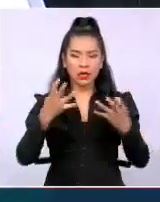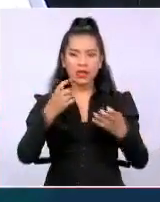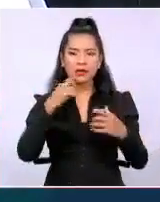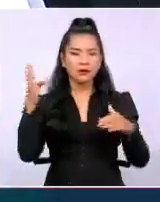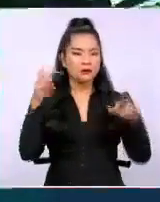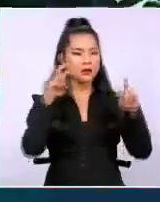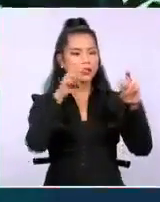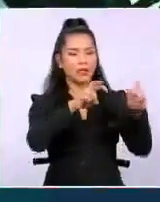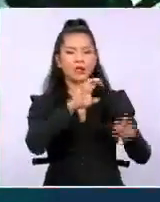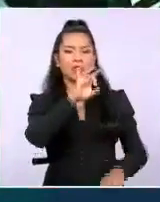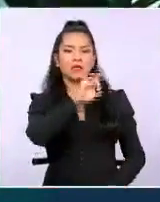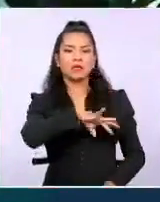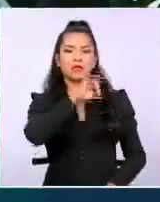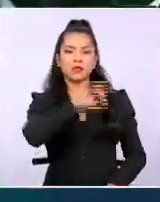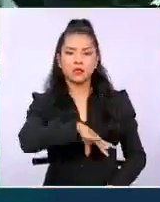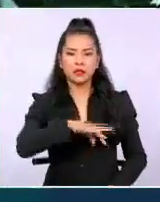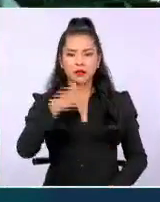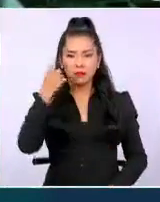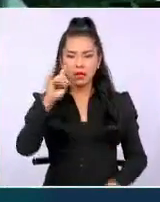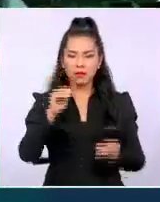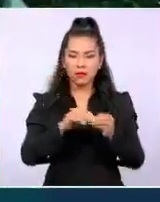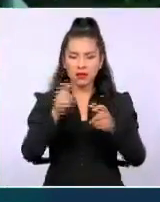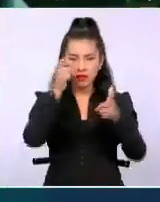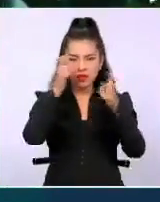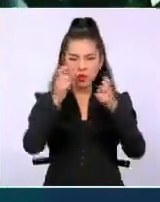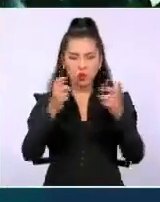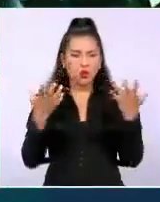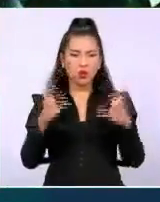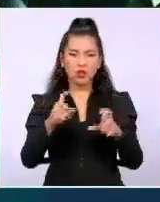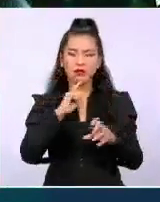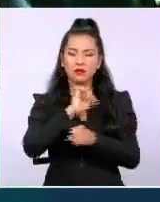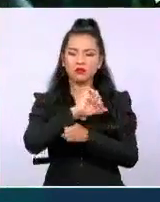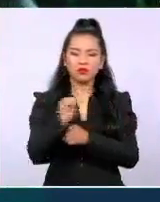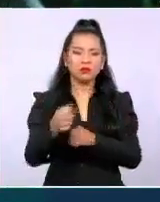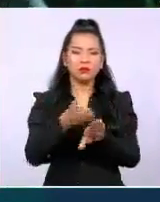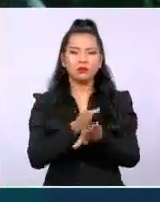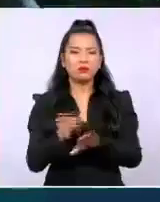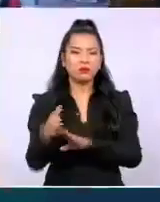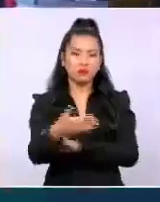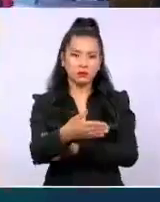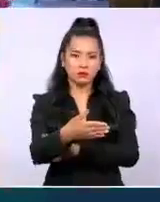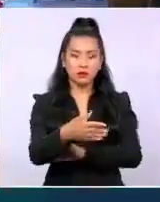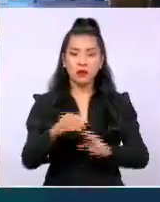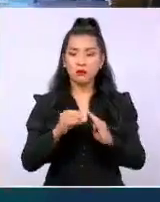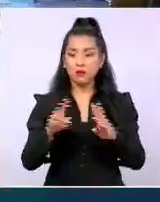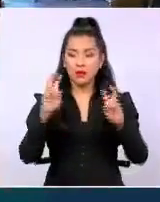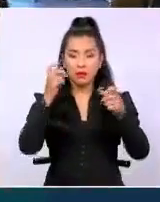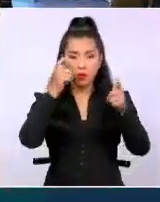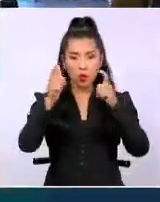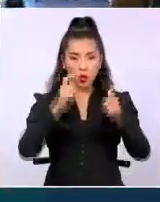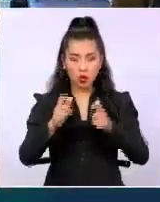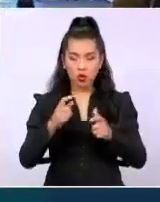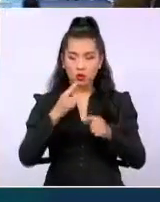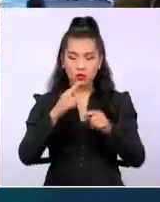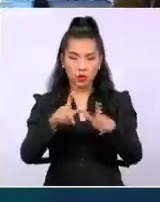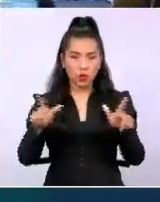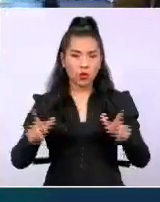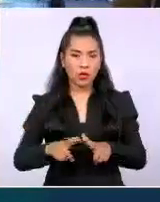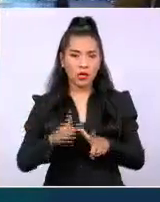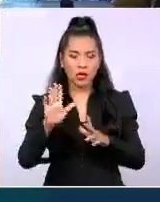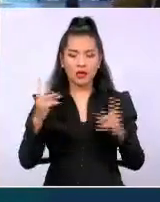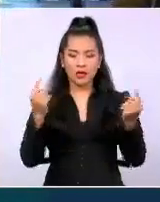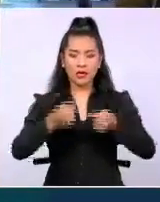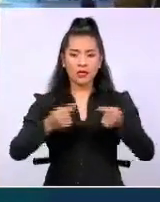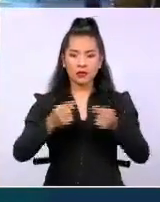de Chile con la intención de burlar controles. Sí, ninguno tiene el control migratorio de la localidad del Desaguadero.